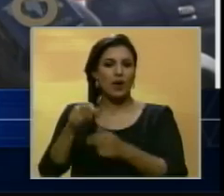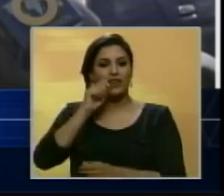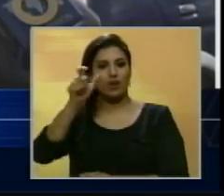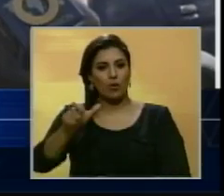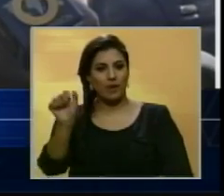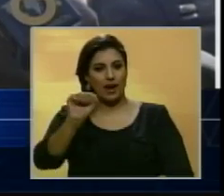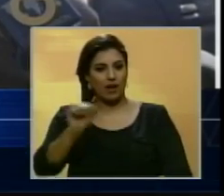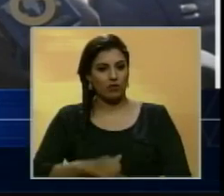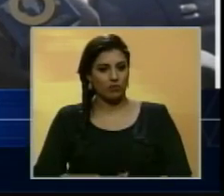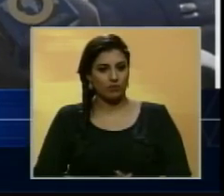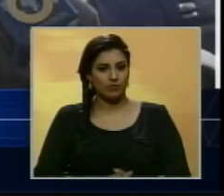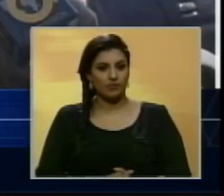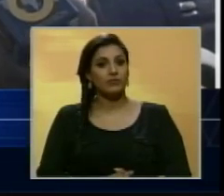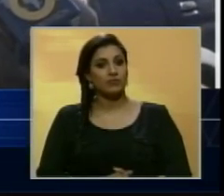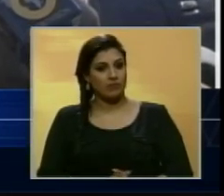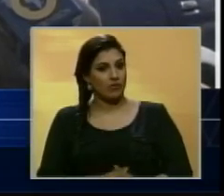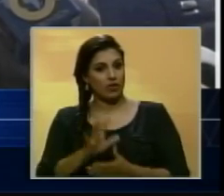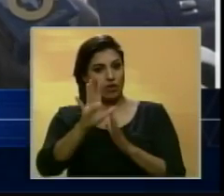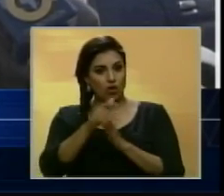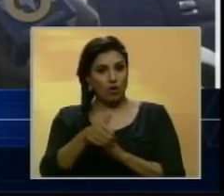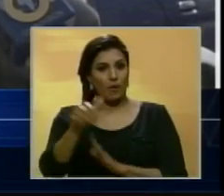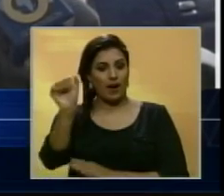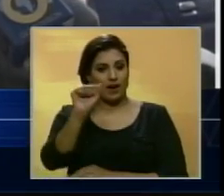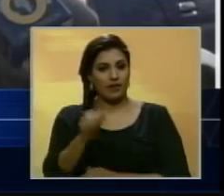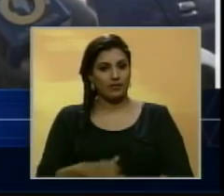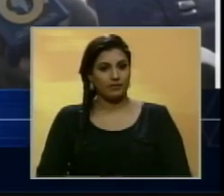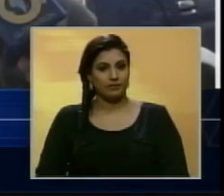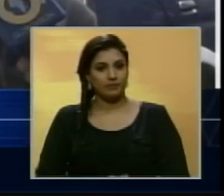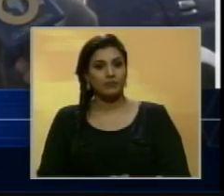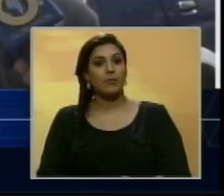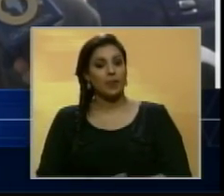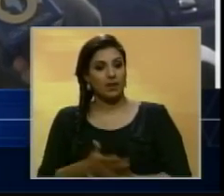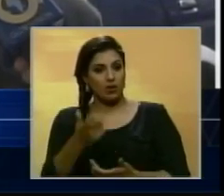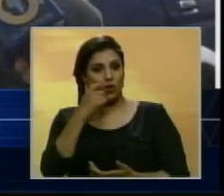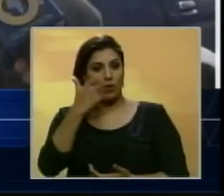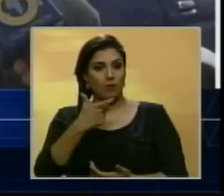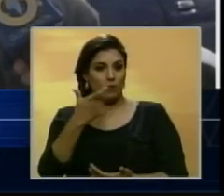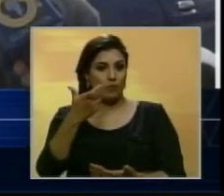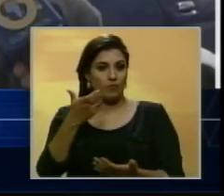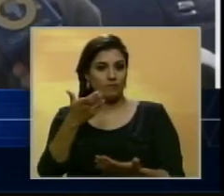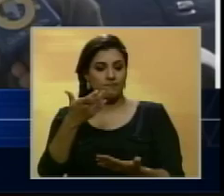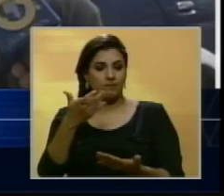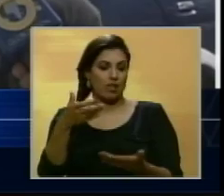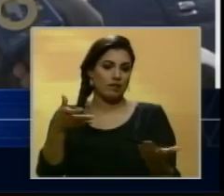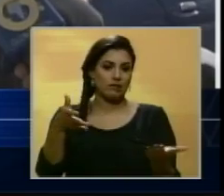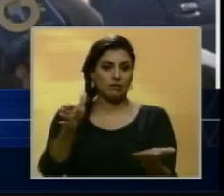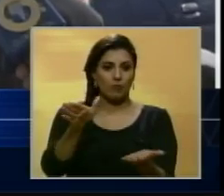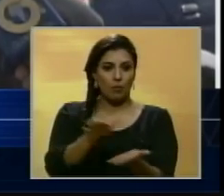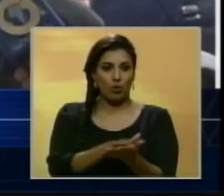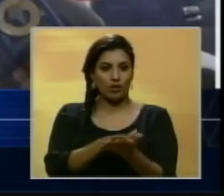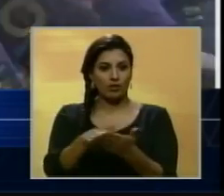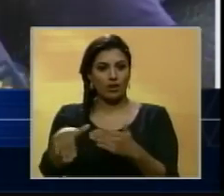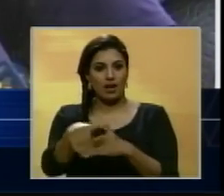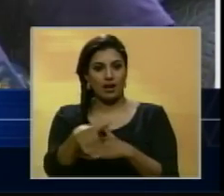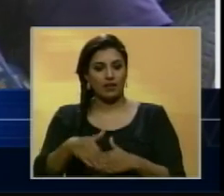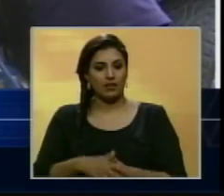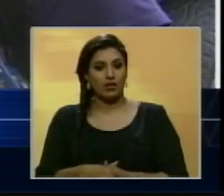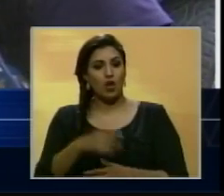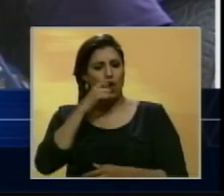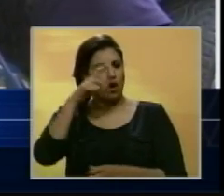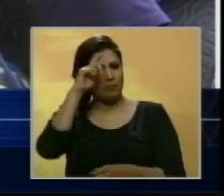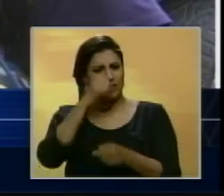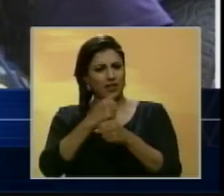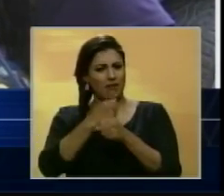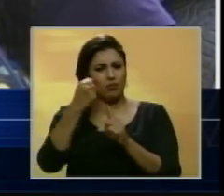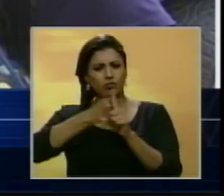al carro. Y se le llevaron el vehículo. Él quedó tirado en las aceras. Un hombre